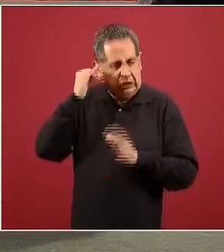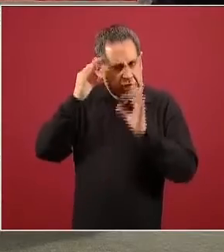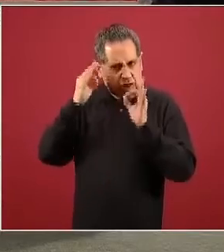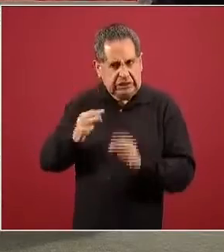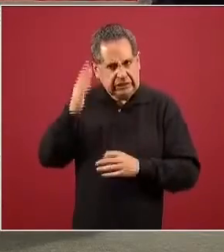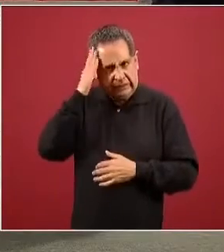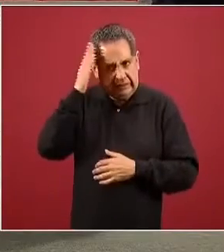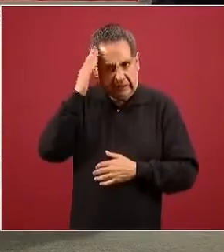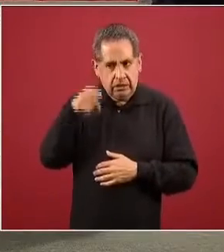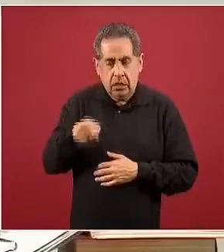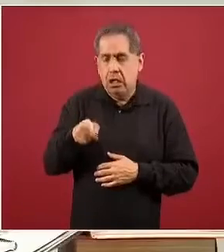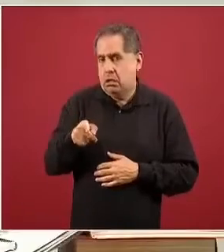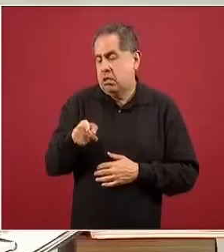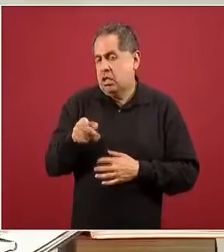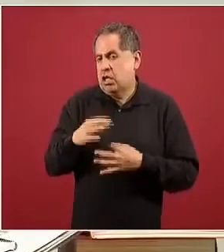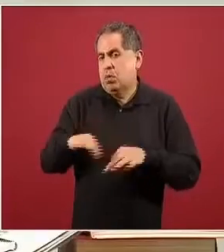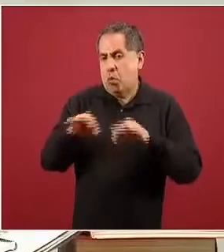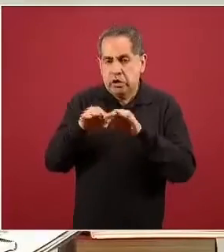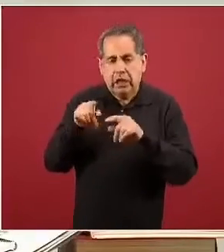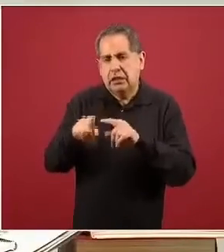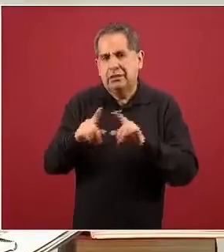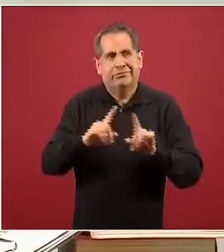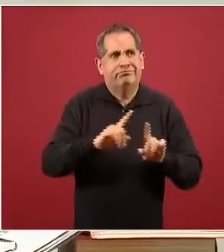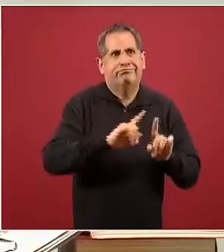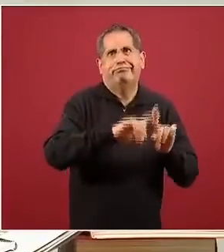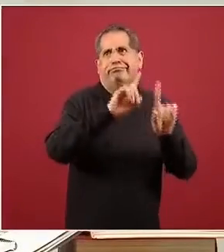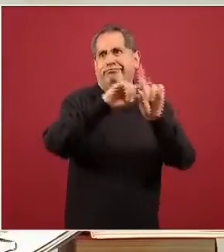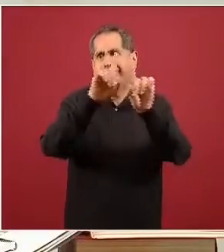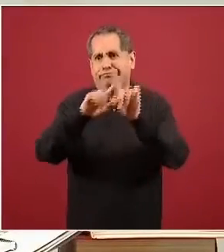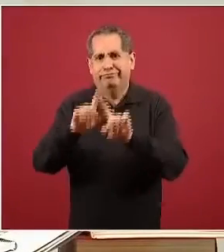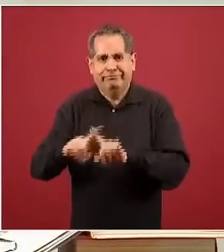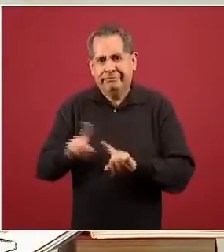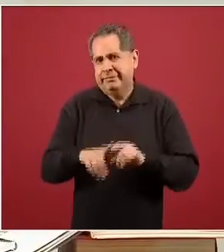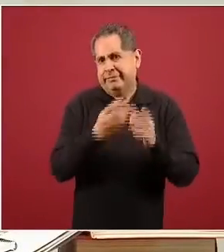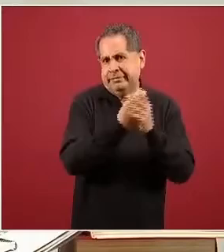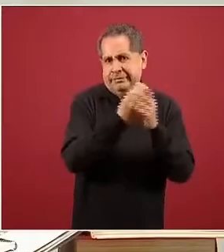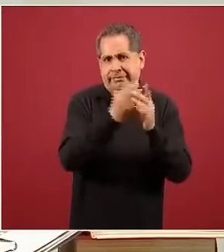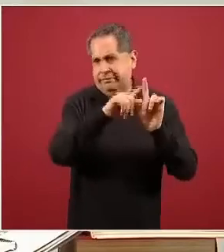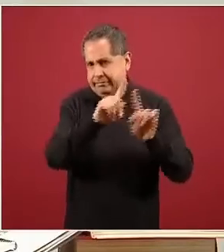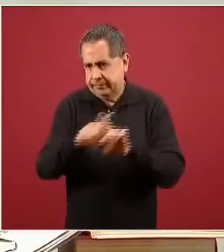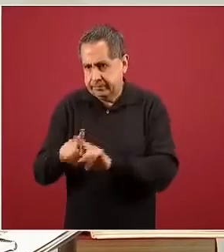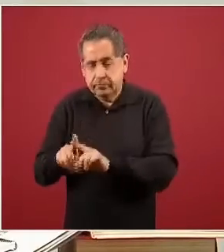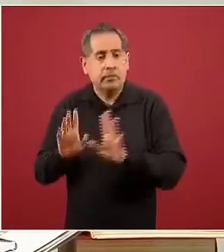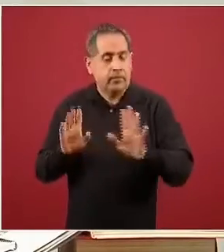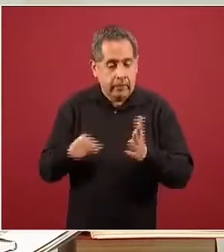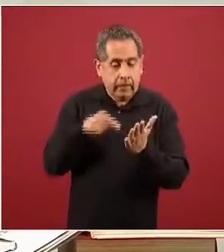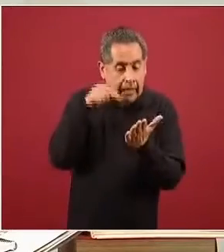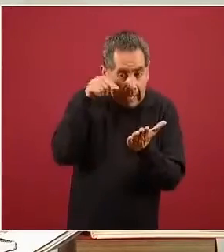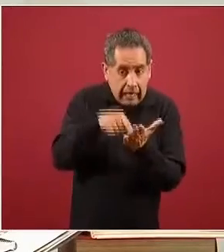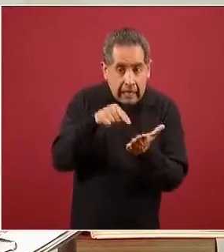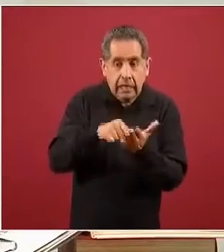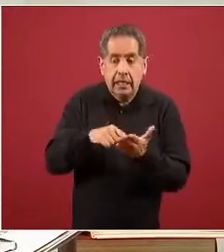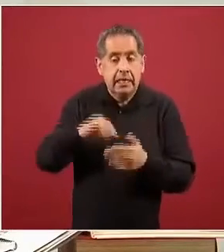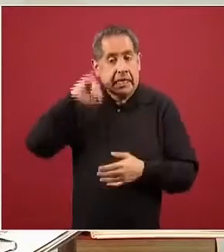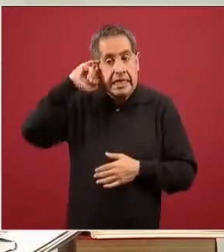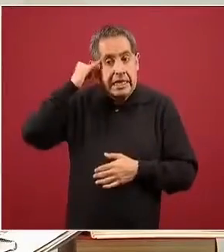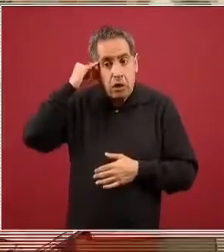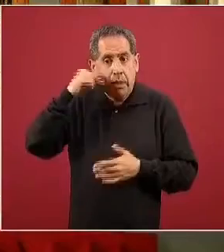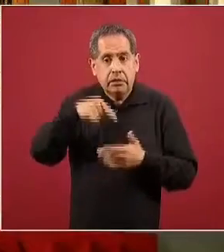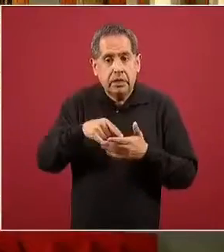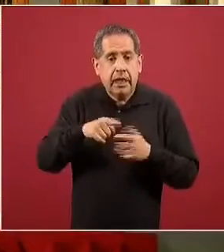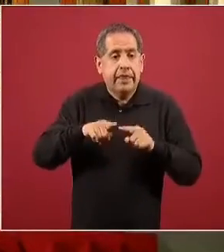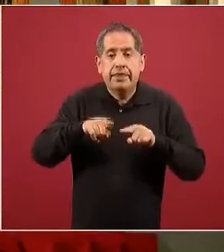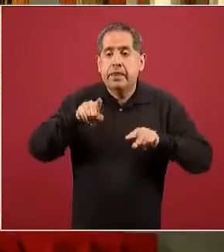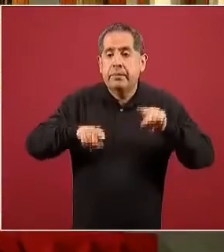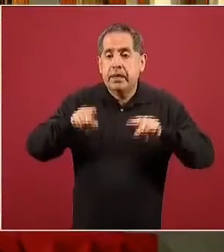una cantidad muy importante de versiones idiomáticas, los libros de texto en lenguas van